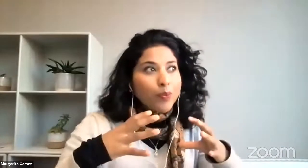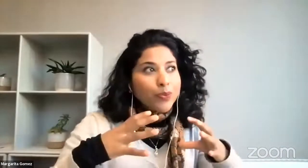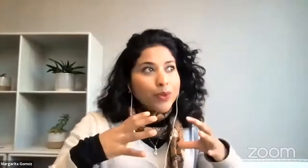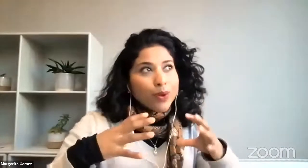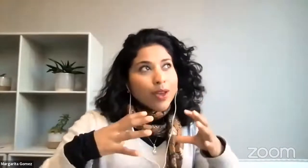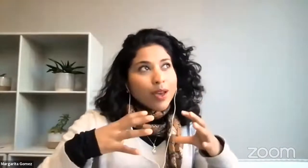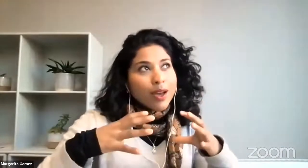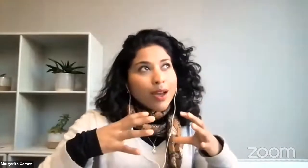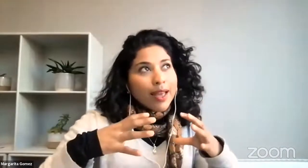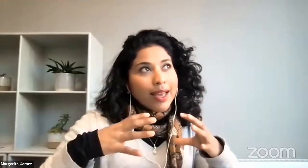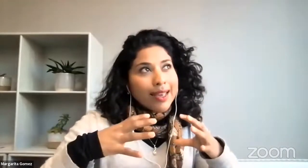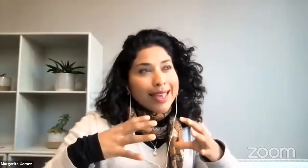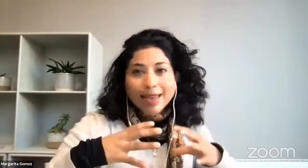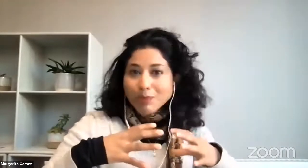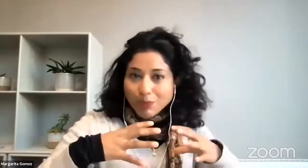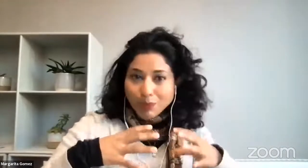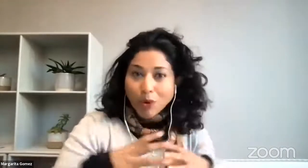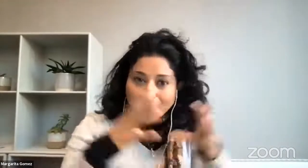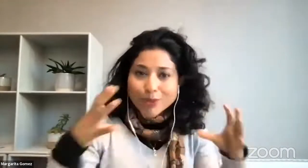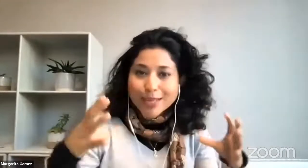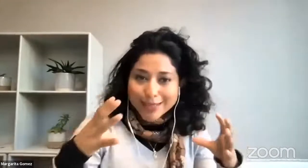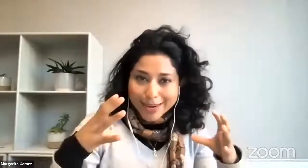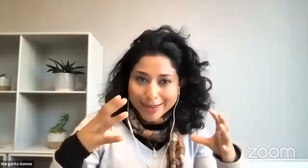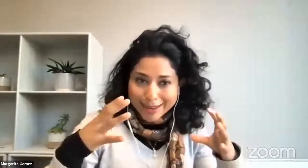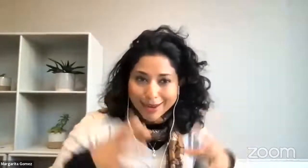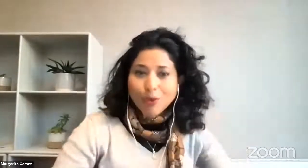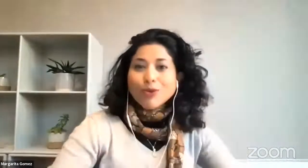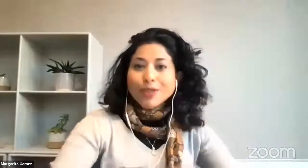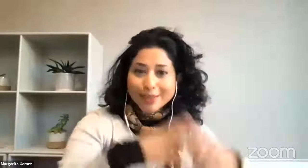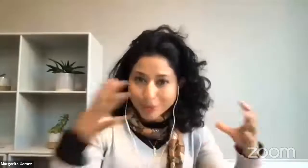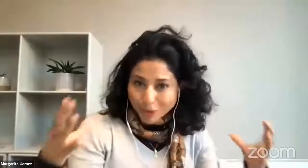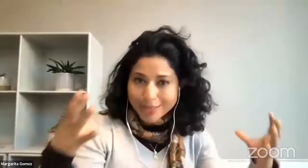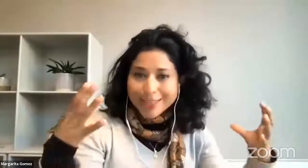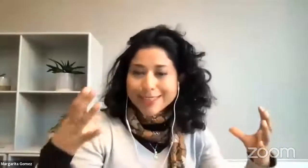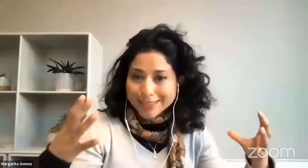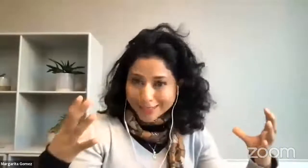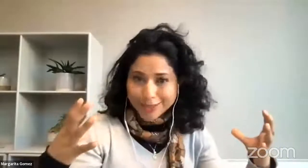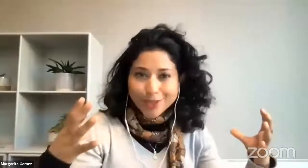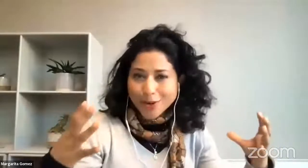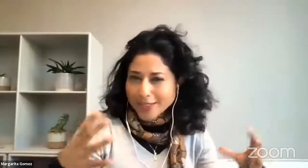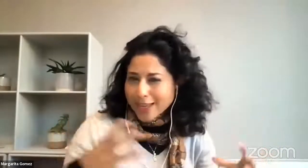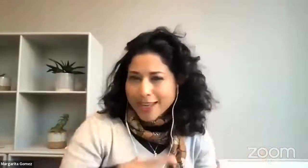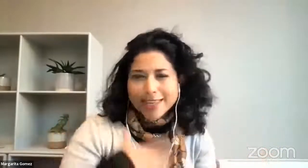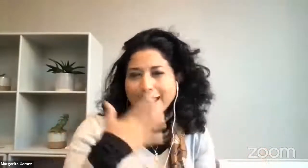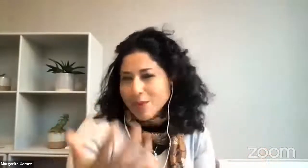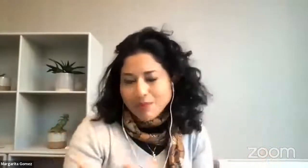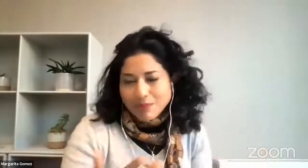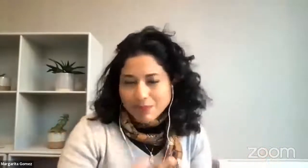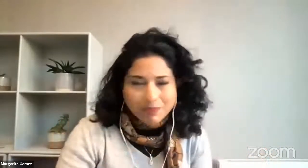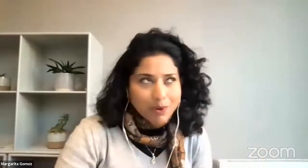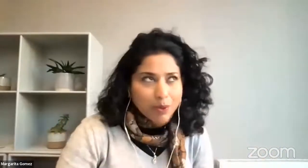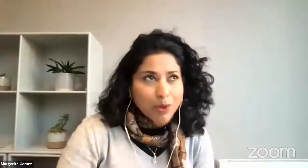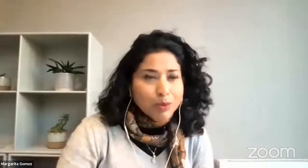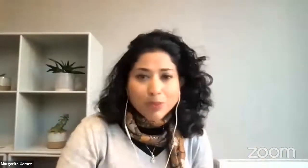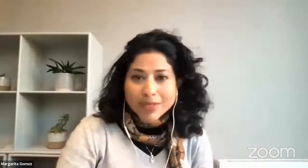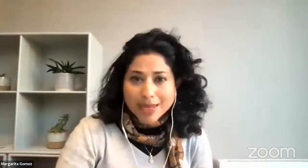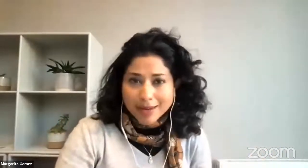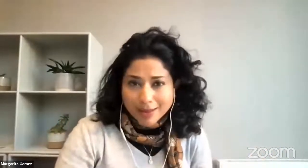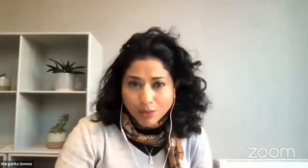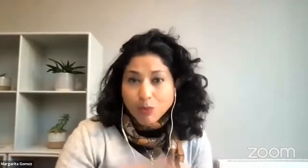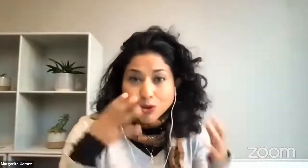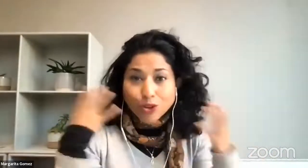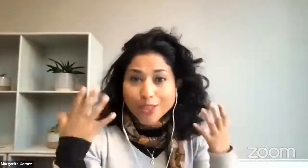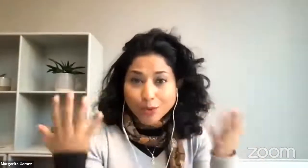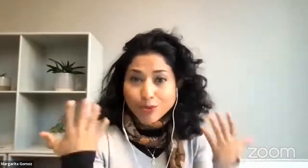como y podemos hacer cuando existen todas estas restricciones y ahí no podemos pensar